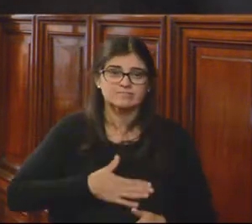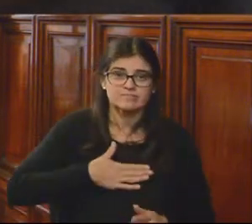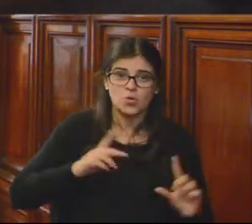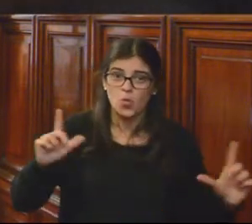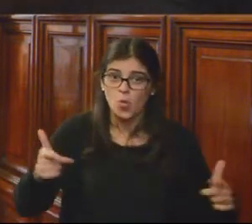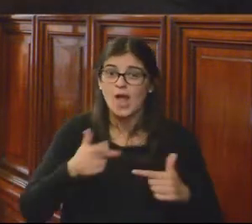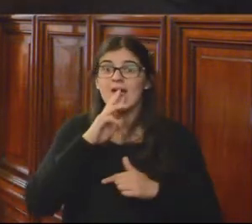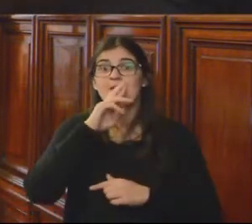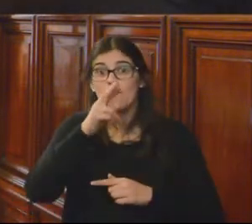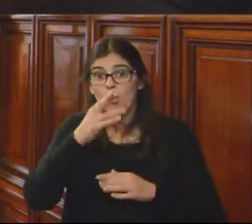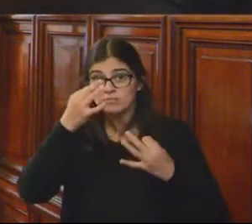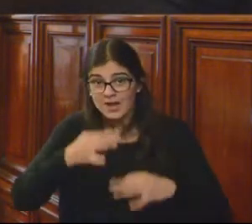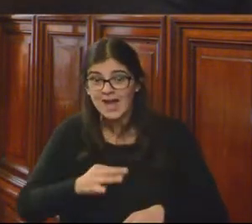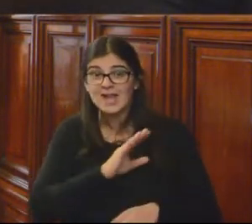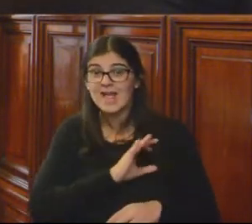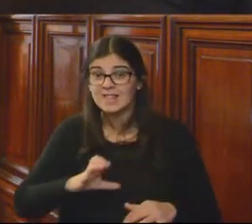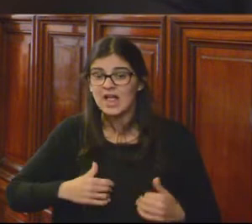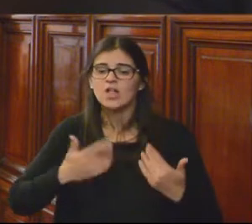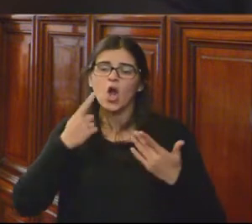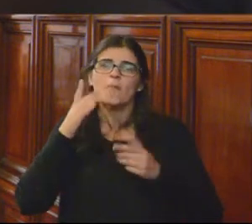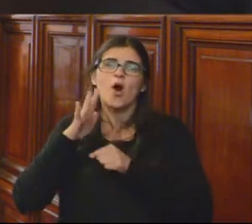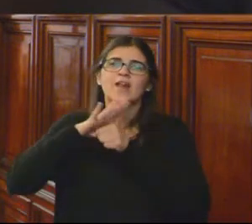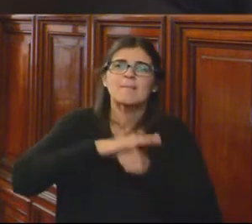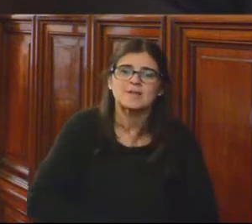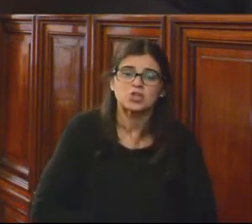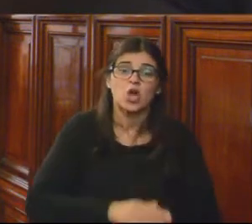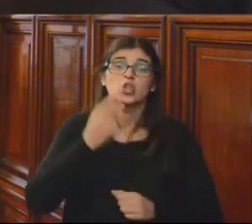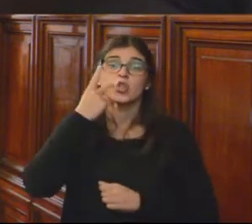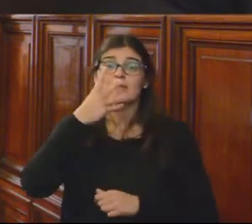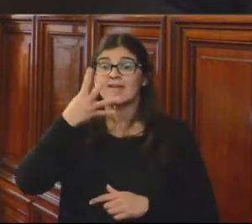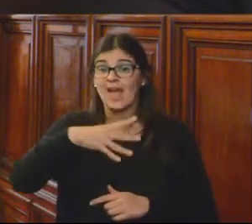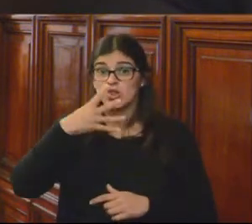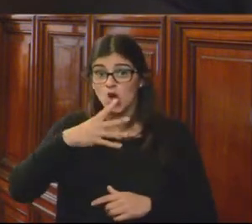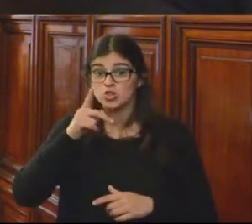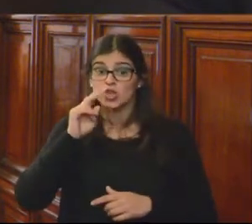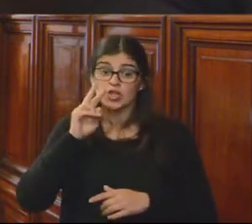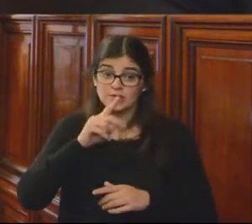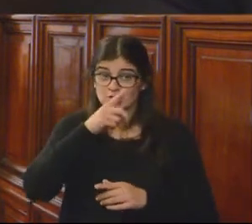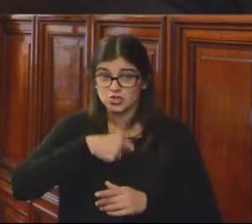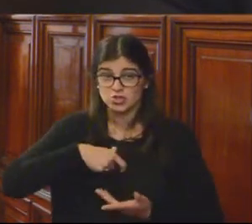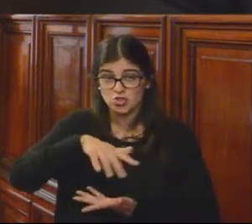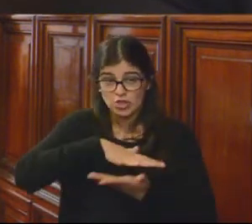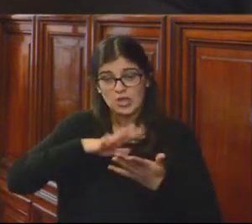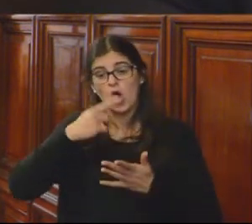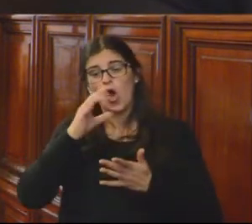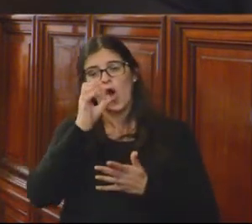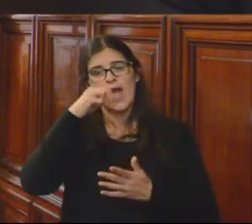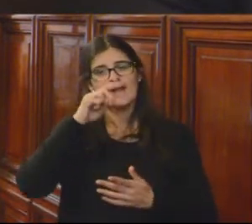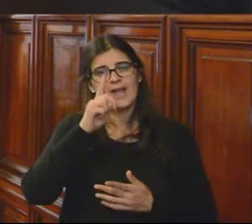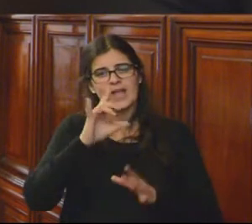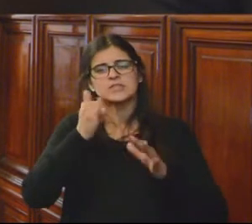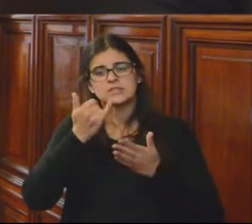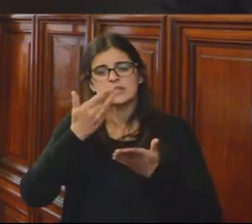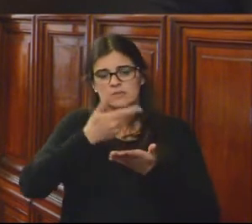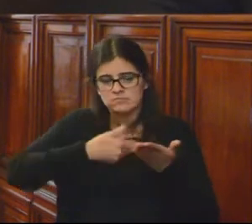del Estado ha sido crear un sistema de represión. Desde el 2014, el Observatorio de Conflictividad Social y otras ONG hemos documentado